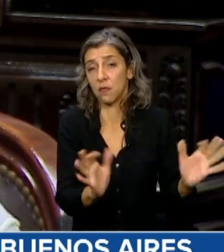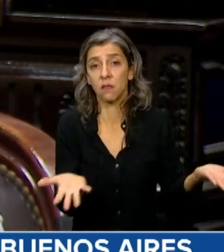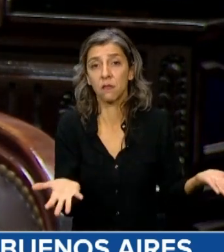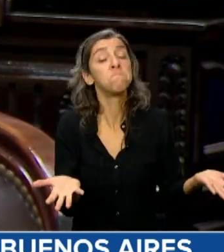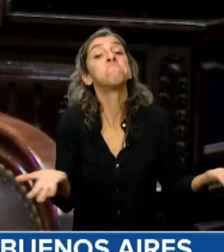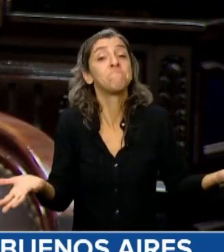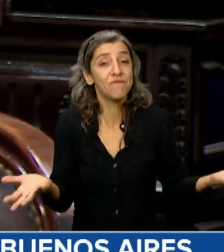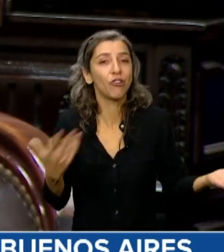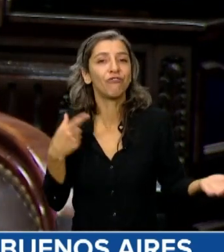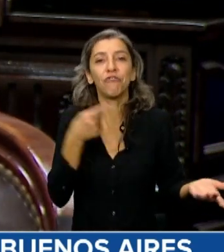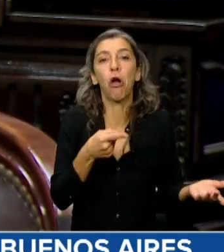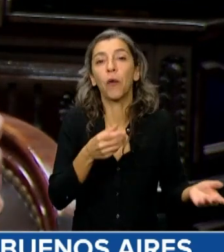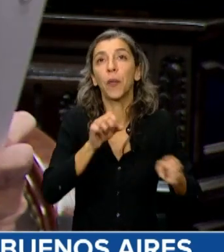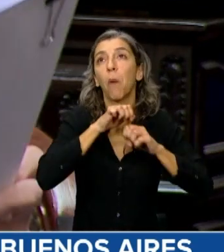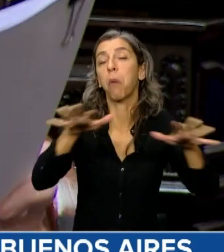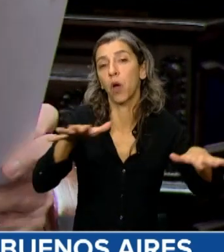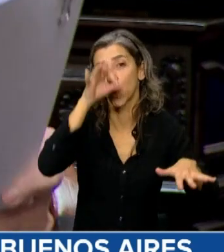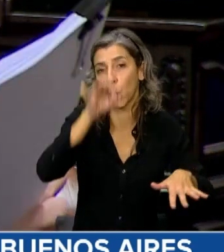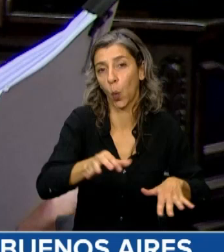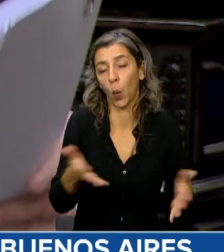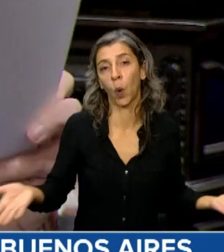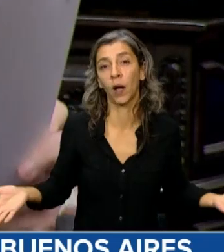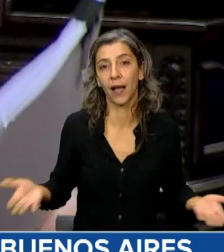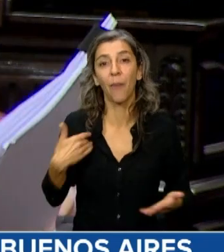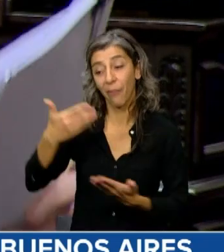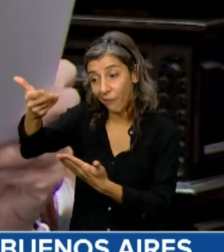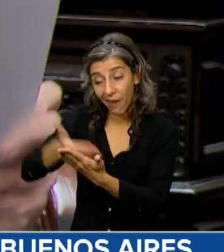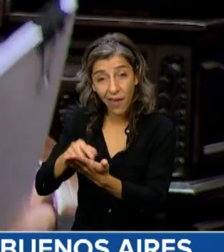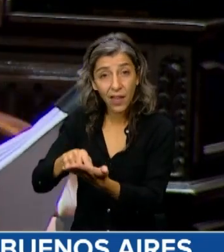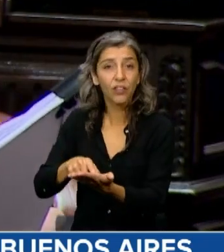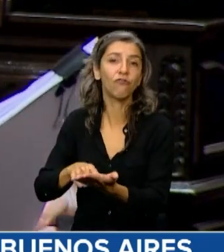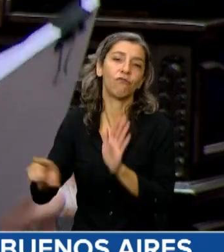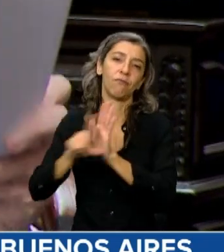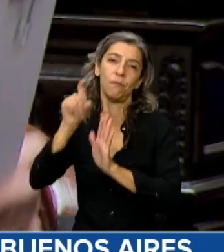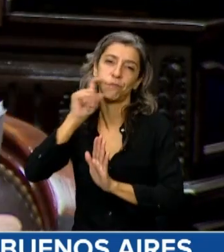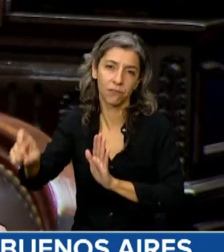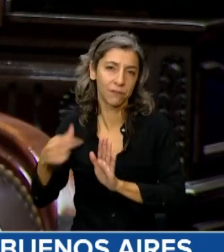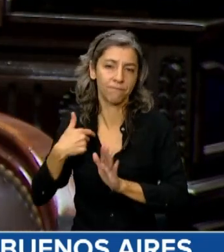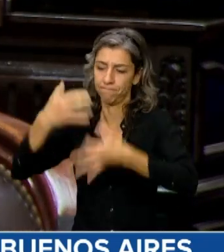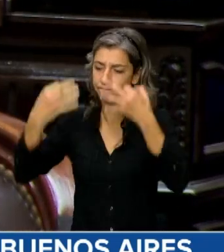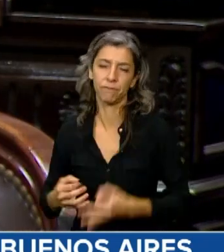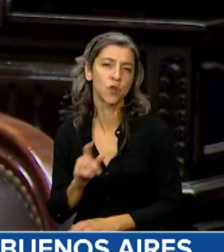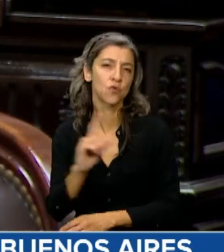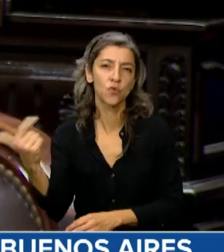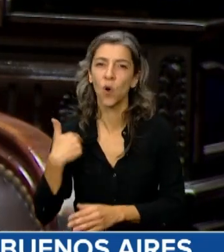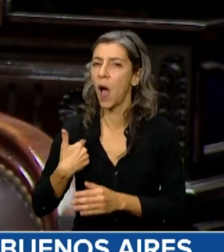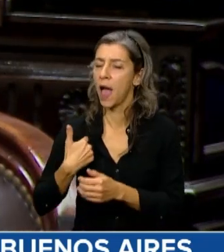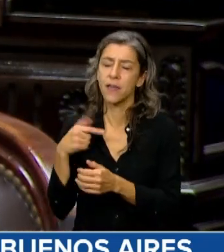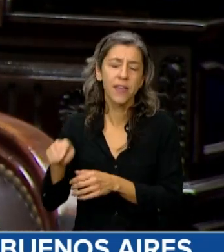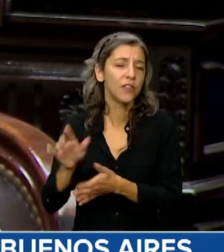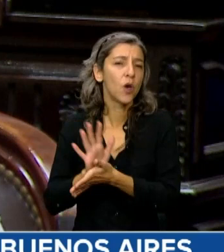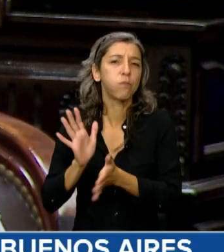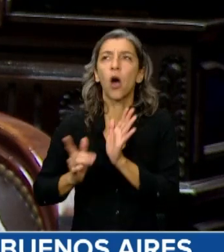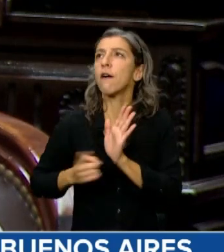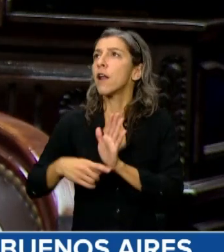Esto es un panfleto obviamente ilícito, ilegal, inmoral, falto de todo lo que deberían ser las reglas